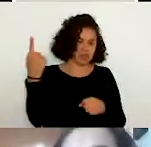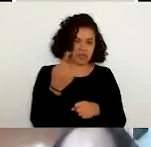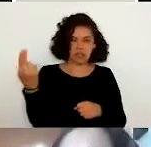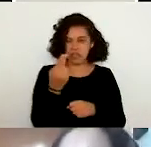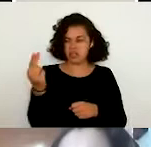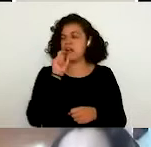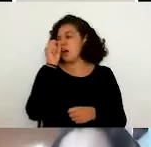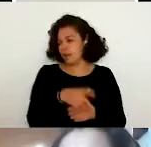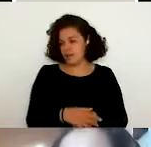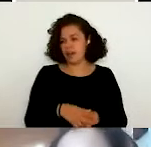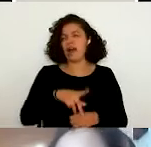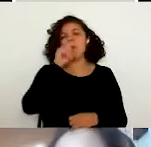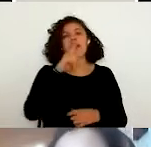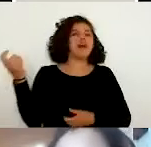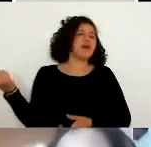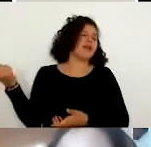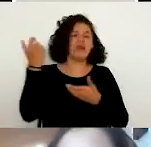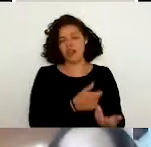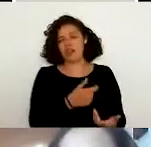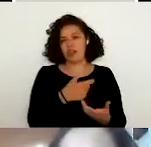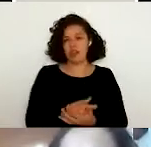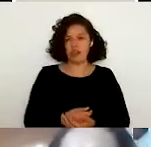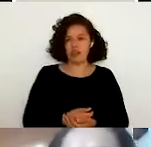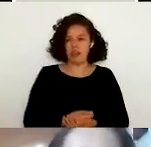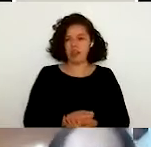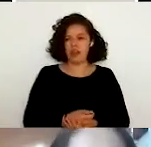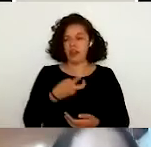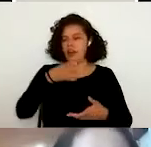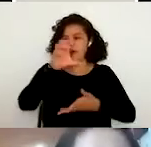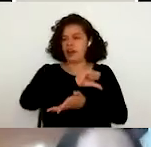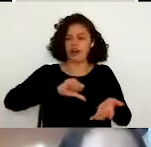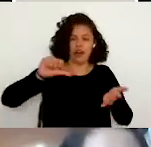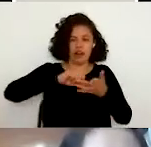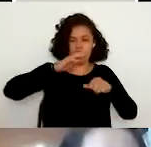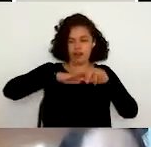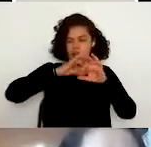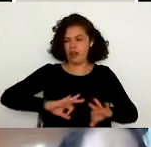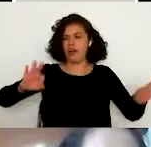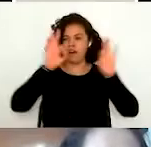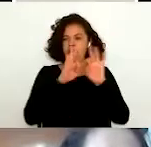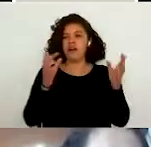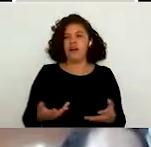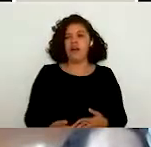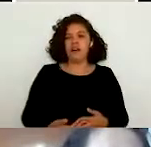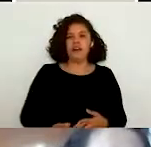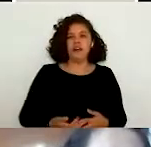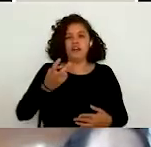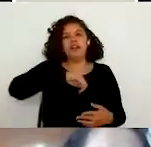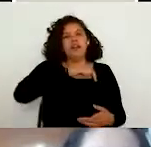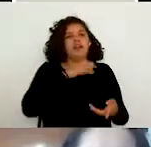los recursos financieros, que es un punto central, ¿no? Tenemos que hacer un ejercicio